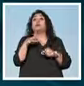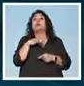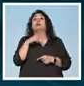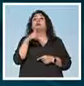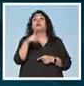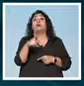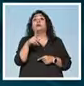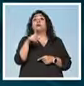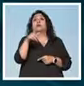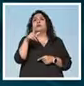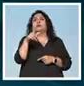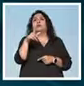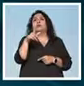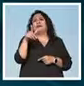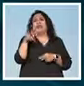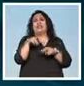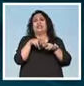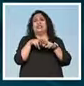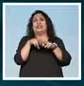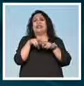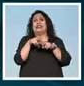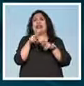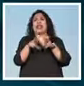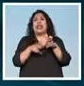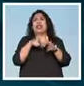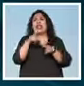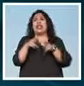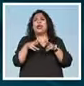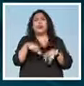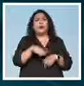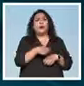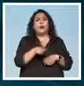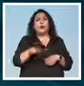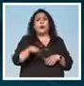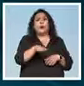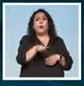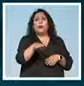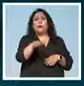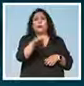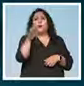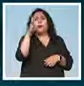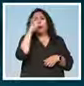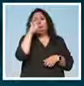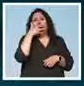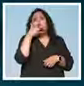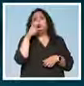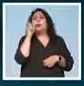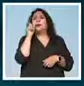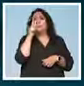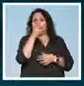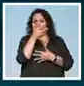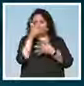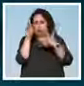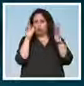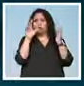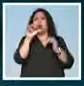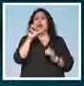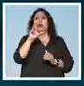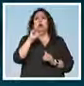famoso Sagano Romantic Train, que es un tren que serpentea a través de un hermoso paisaje, incluyendo el bosque de